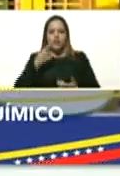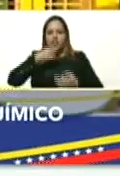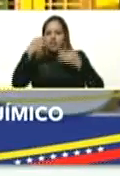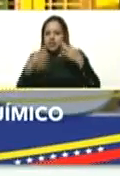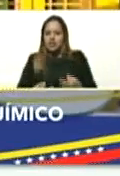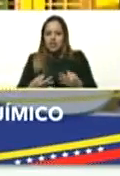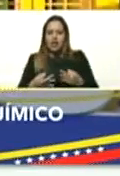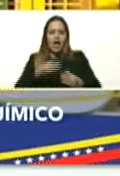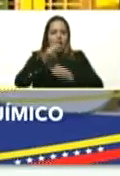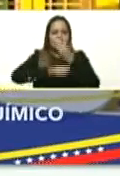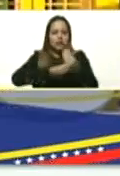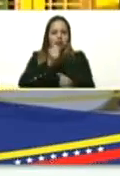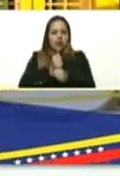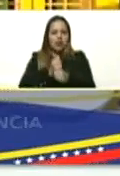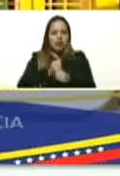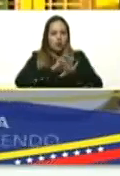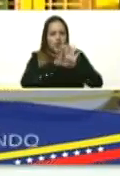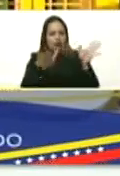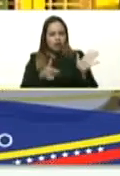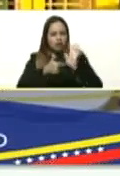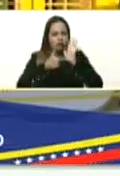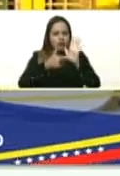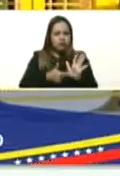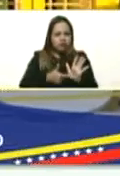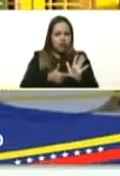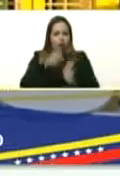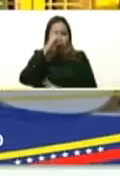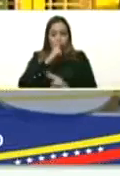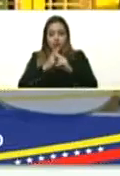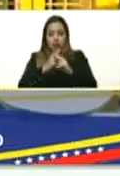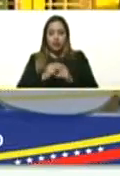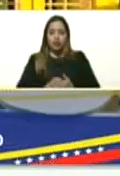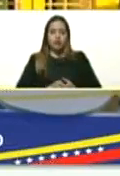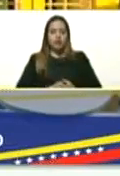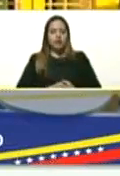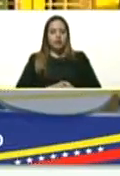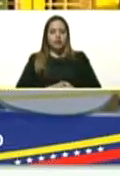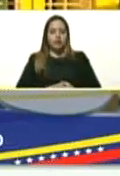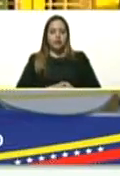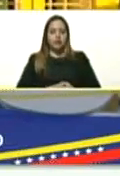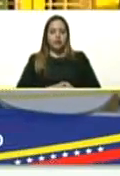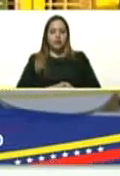verdaderamente productivo, eficiente, eficaz, honesto,